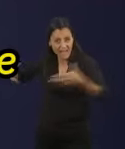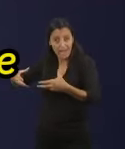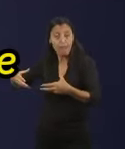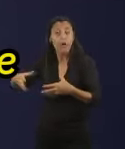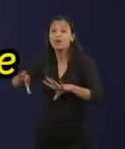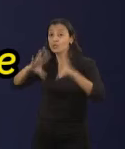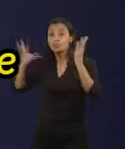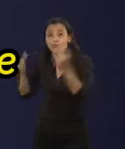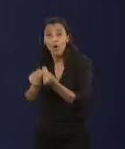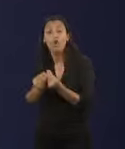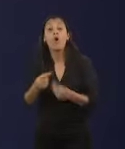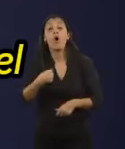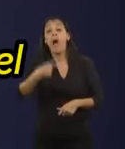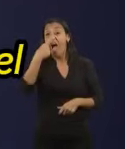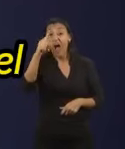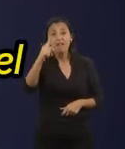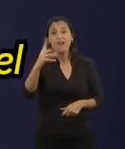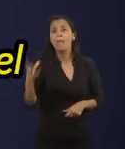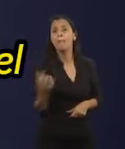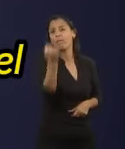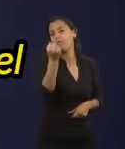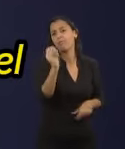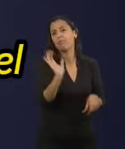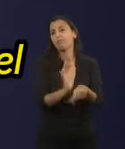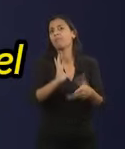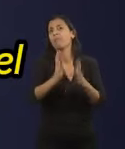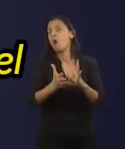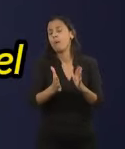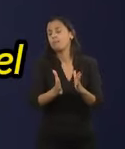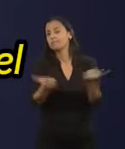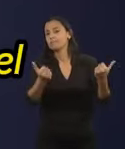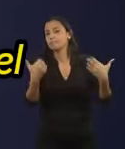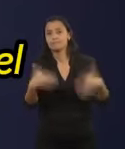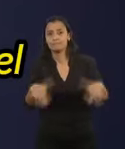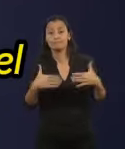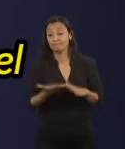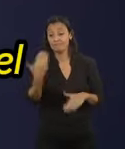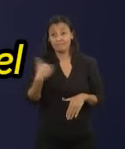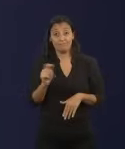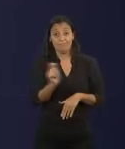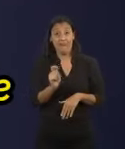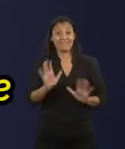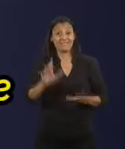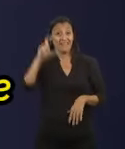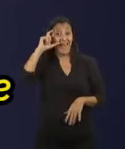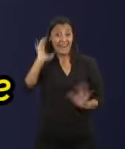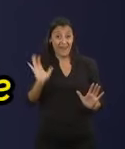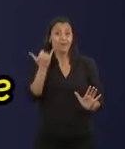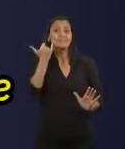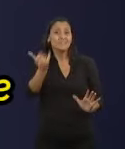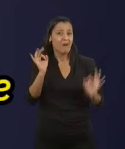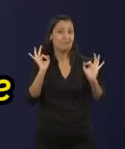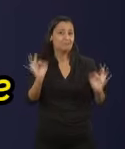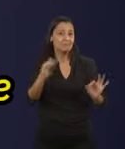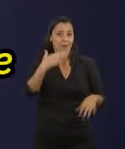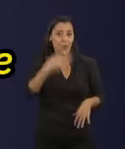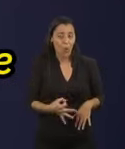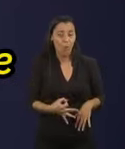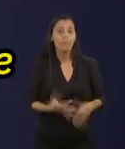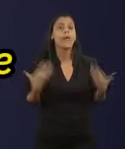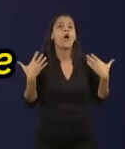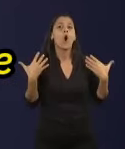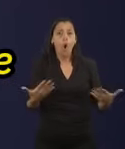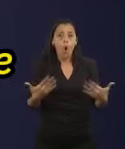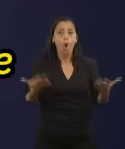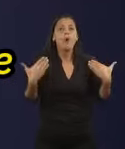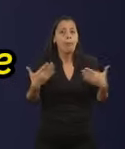efectivamente eso se logré casi de manera inmediata no en el mes de enero eh Y por Por supuesto que es sostenible Y